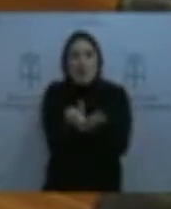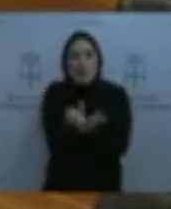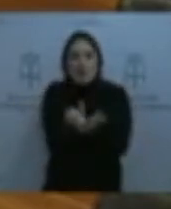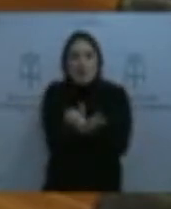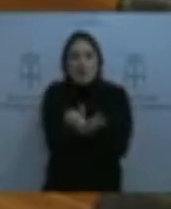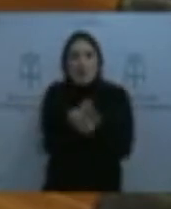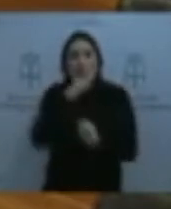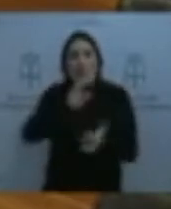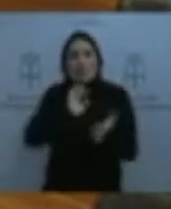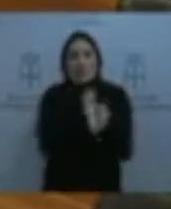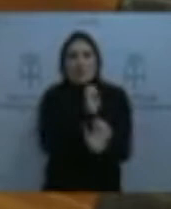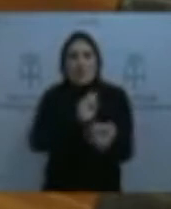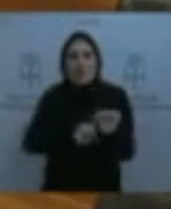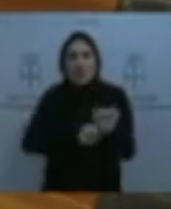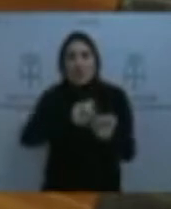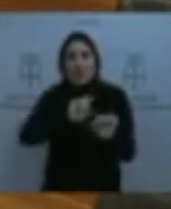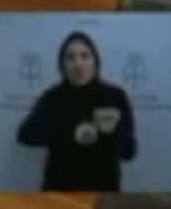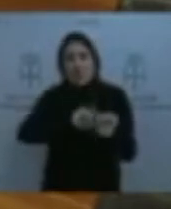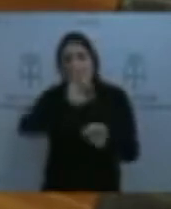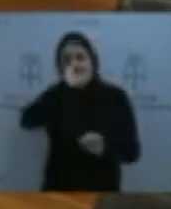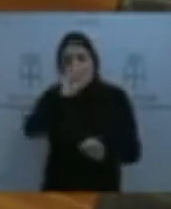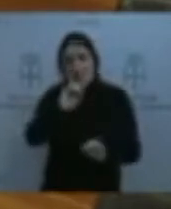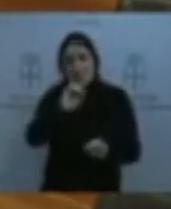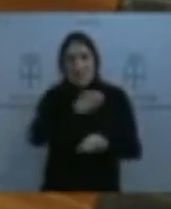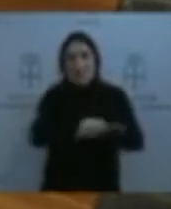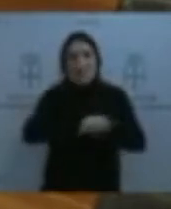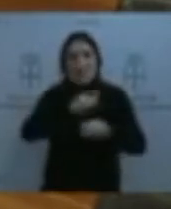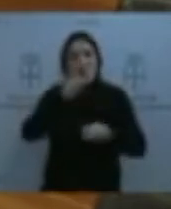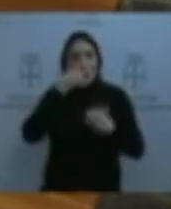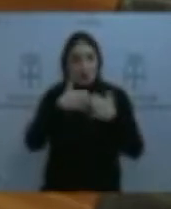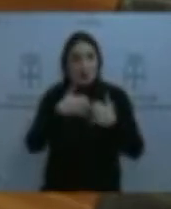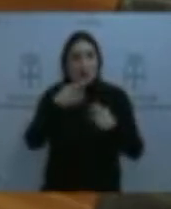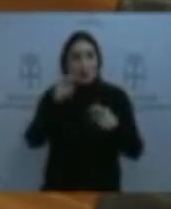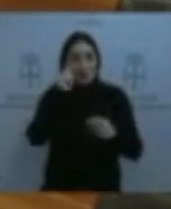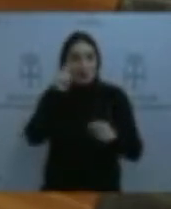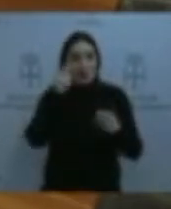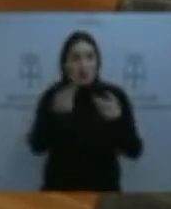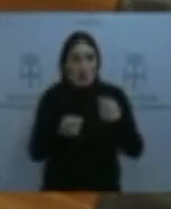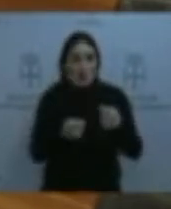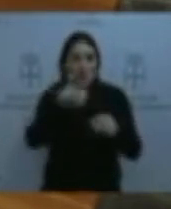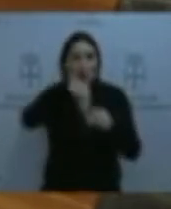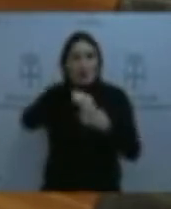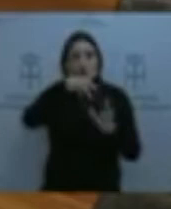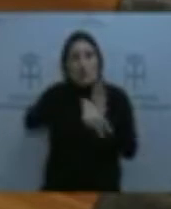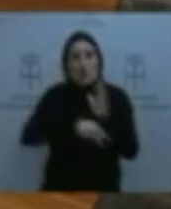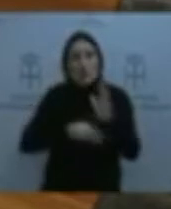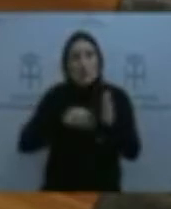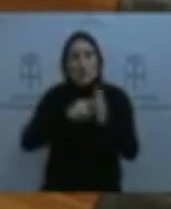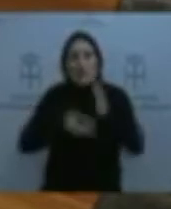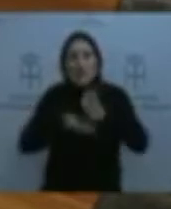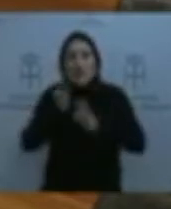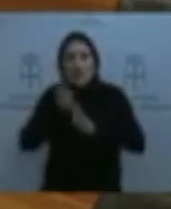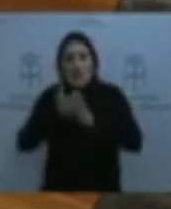en un préstamo a tipo cero del Ministerio de Industria, Turismo y Comercio en el marco del Plan Avanza y también en una operación